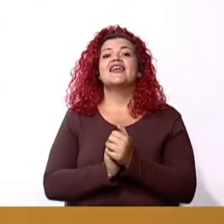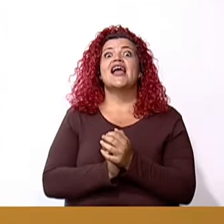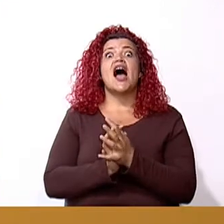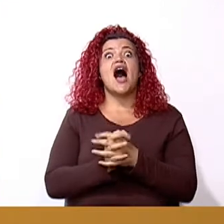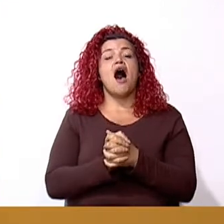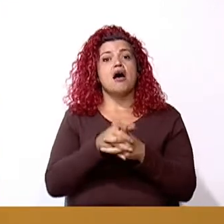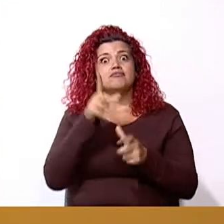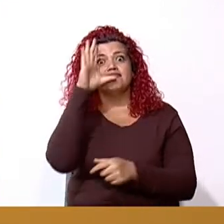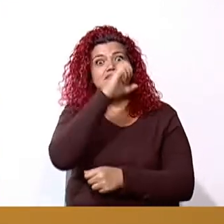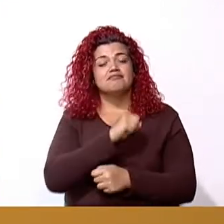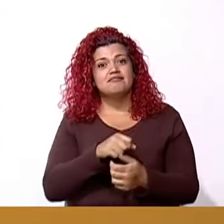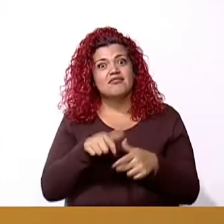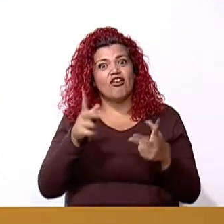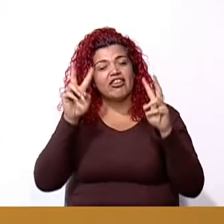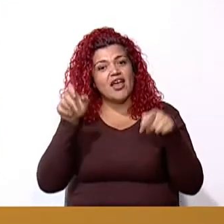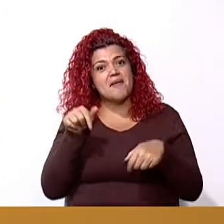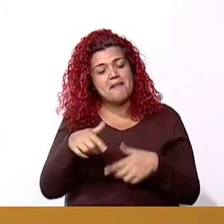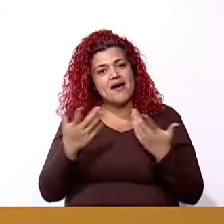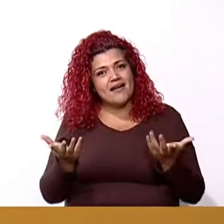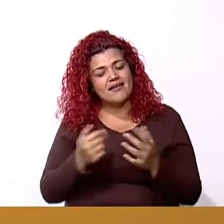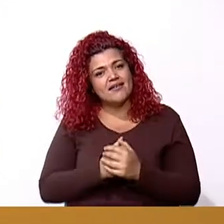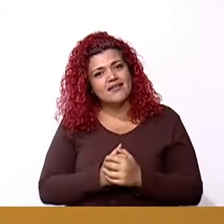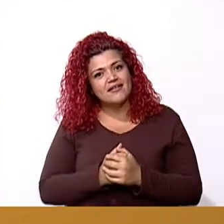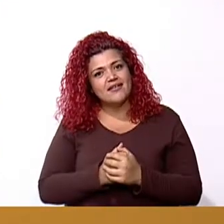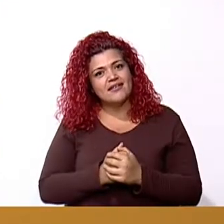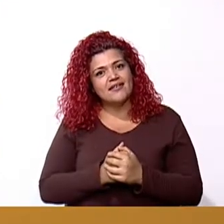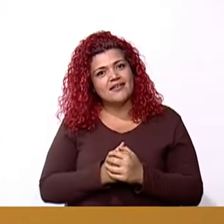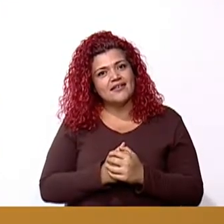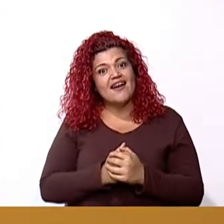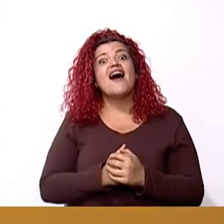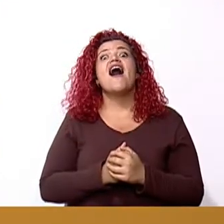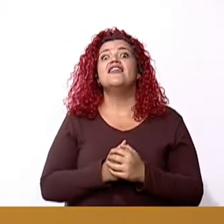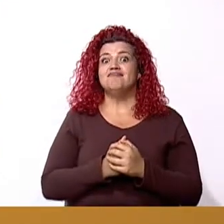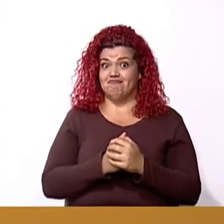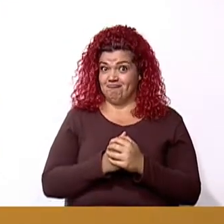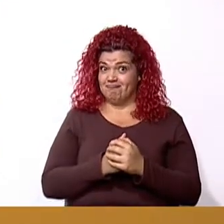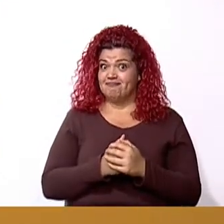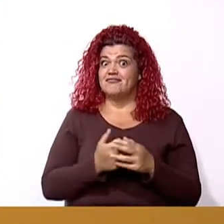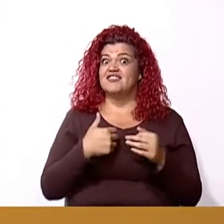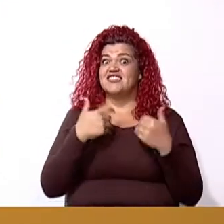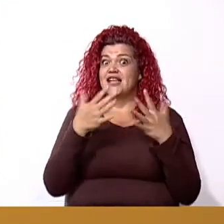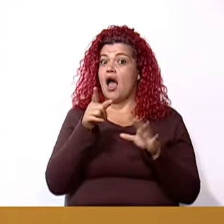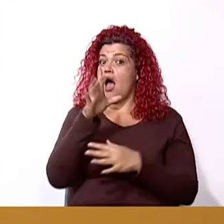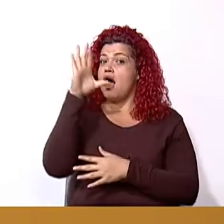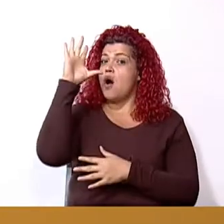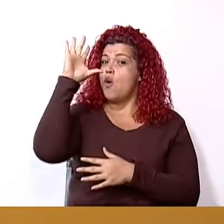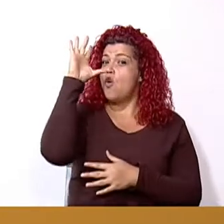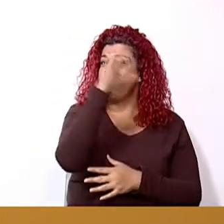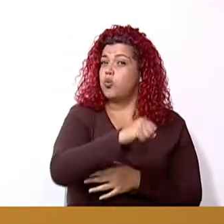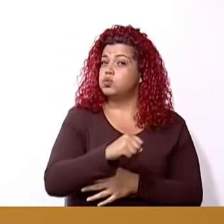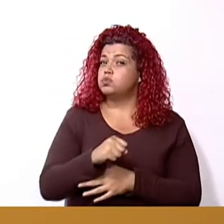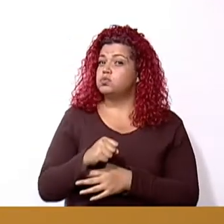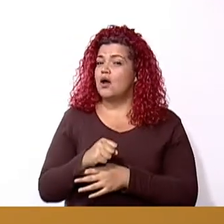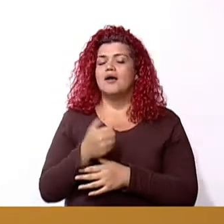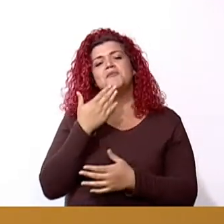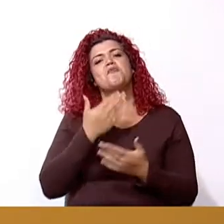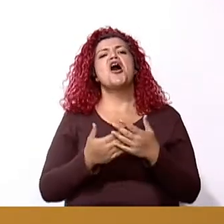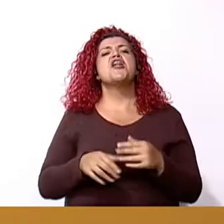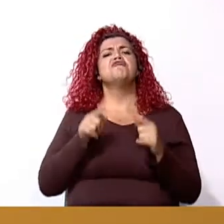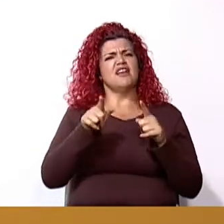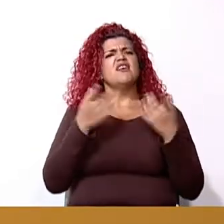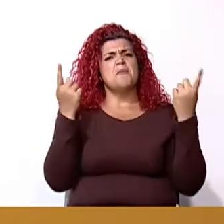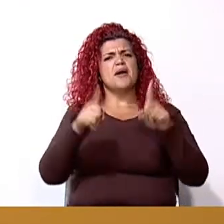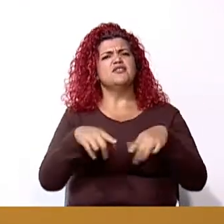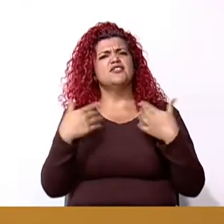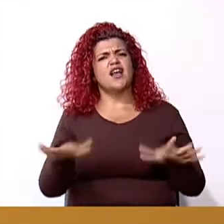¿Se dieron cuenta de qué tema vamos a trabajar hoy? Espero que lo hayan descubierto. Y bueno, ¿a ustedes les ha